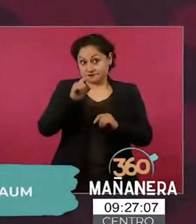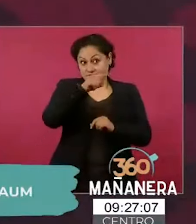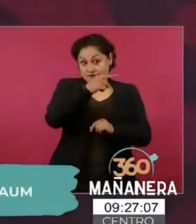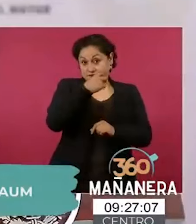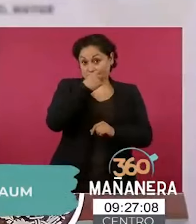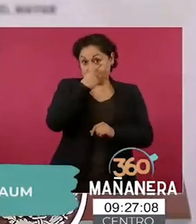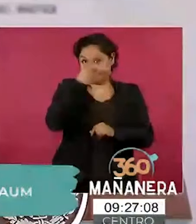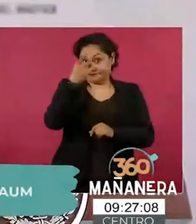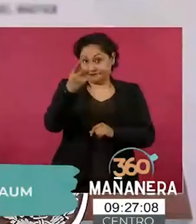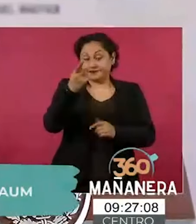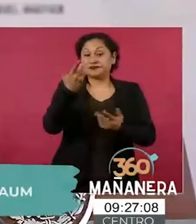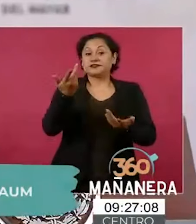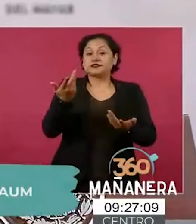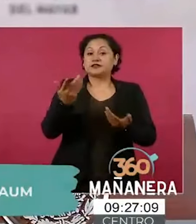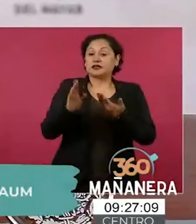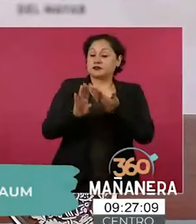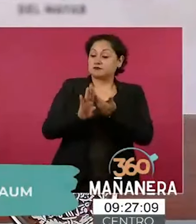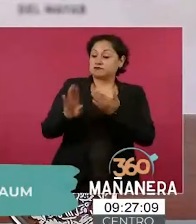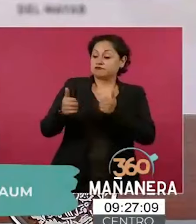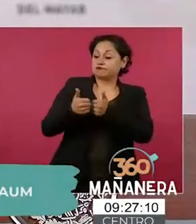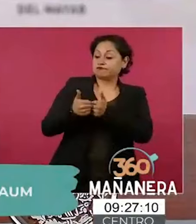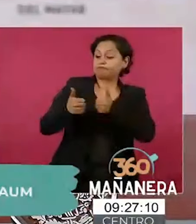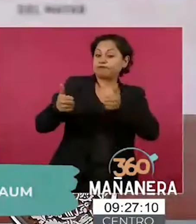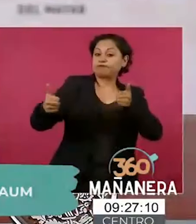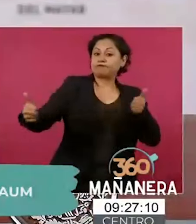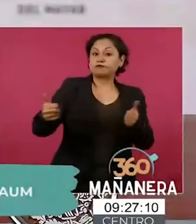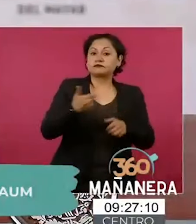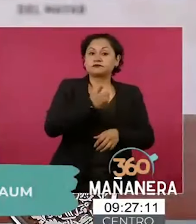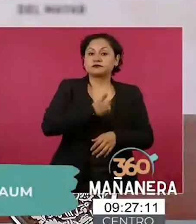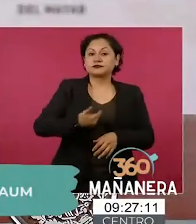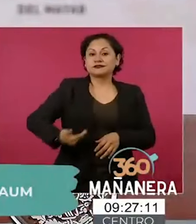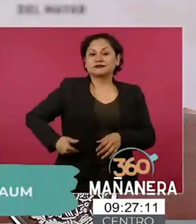López Obrador ya saben